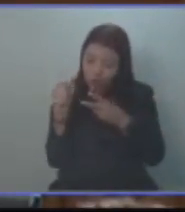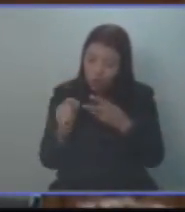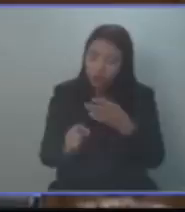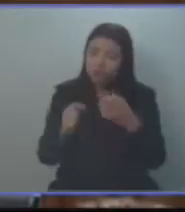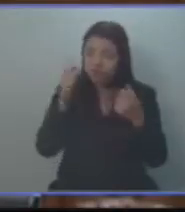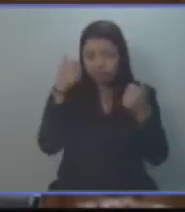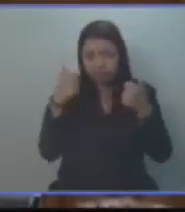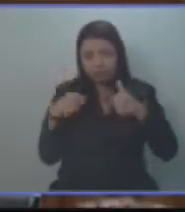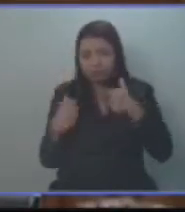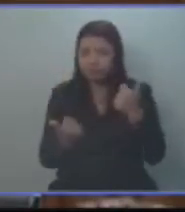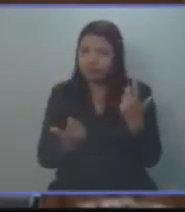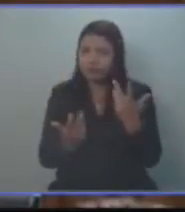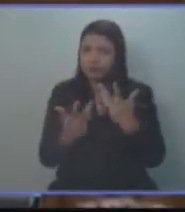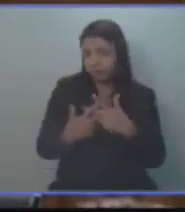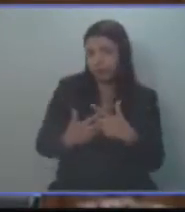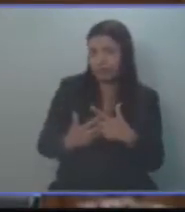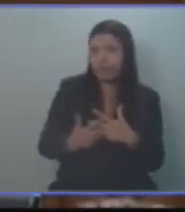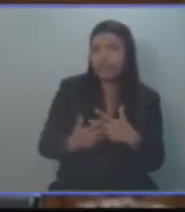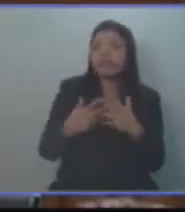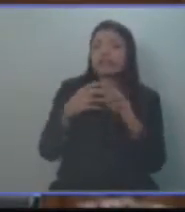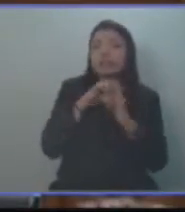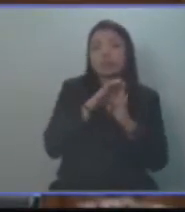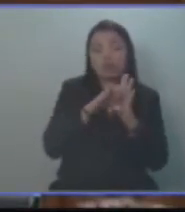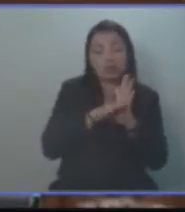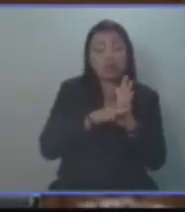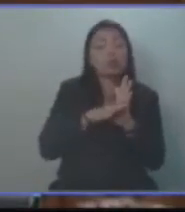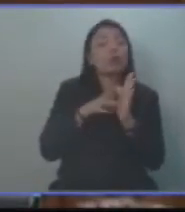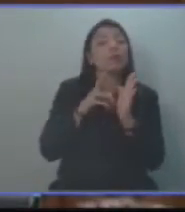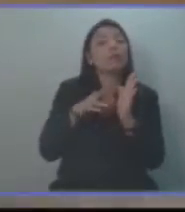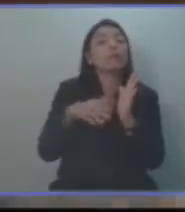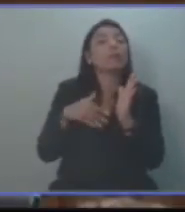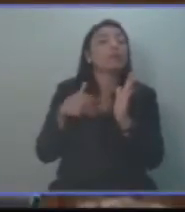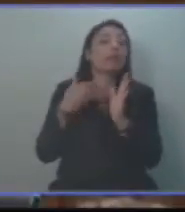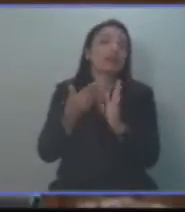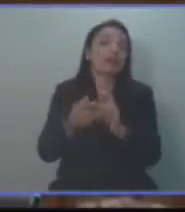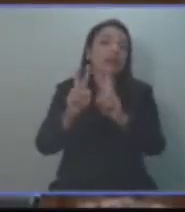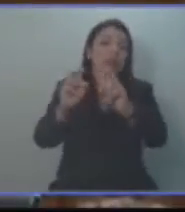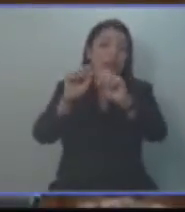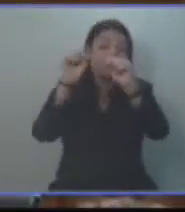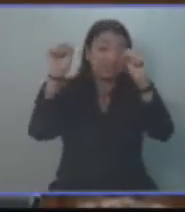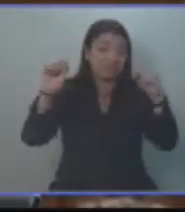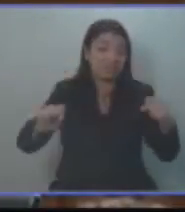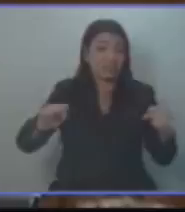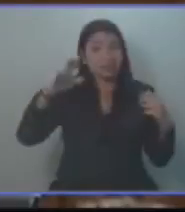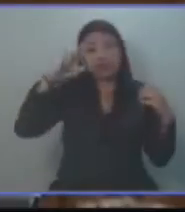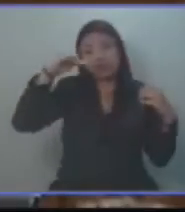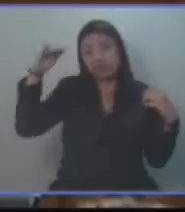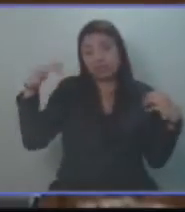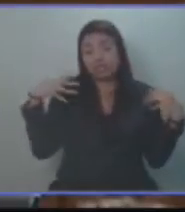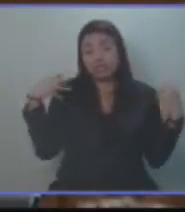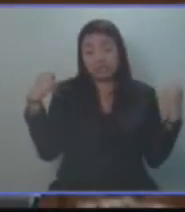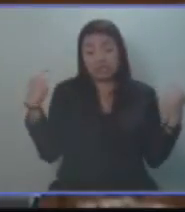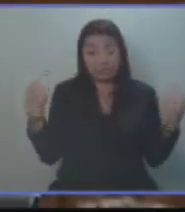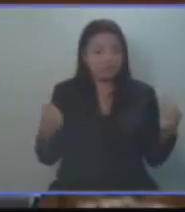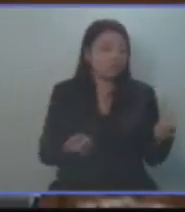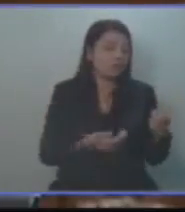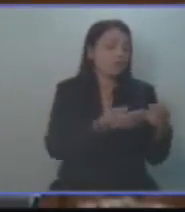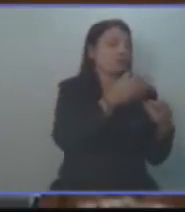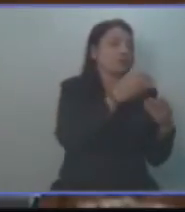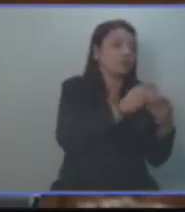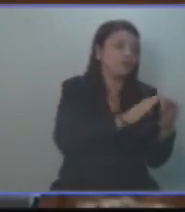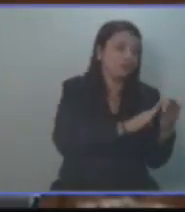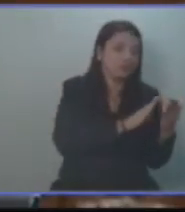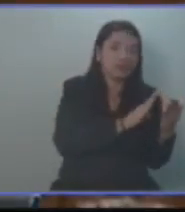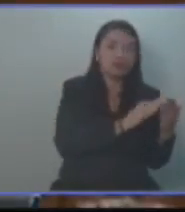las necesidades del Sistema Nacional de Salud y los avances de la ciencia. B, entregar a la dirección del